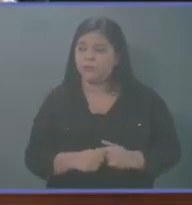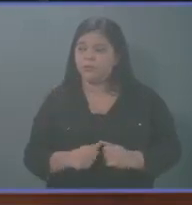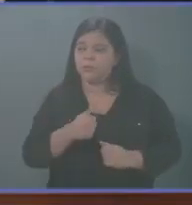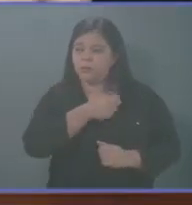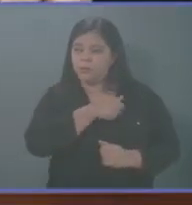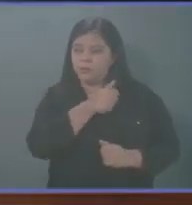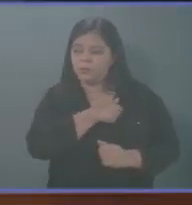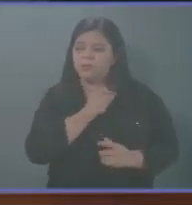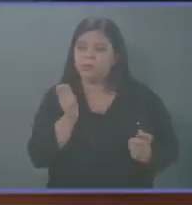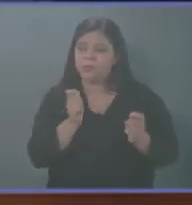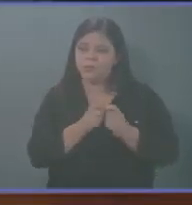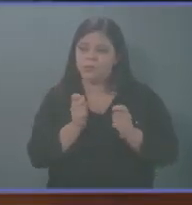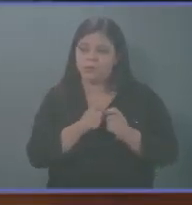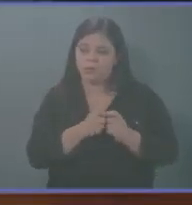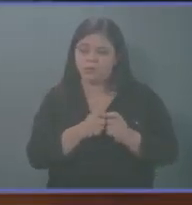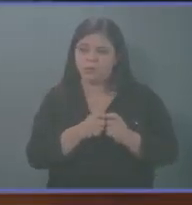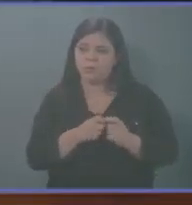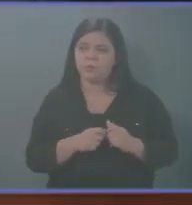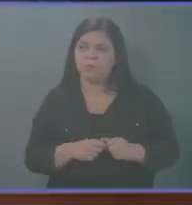función específica